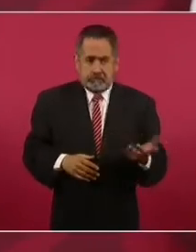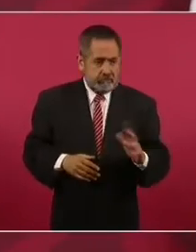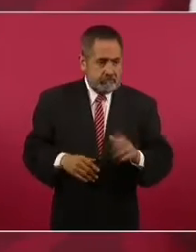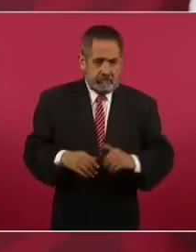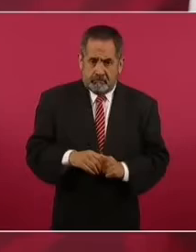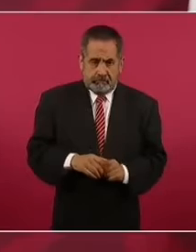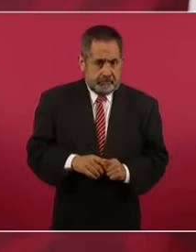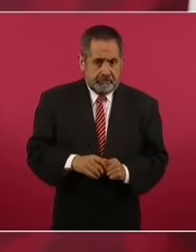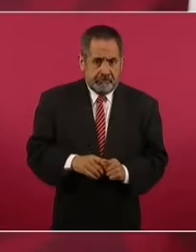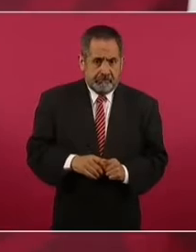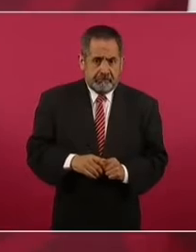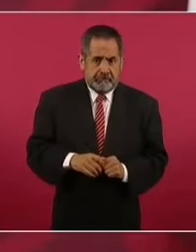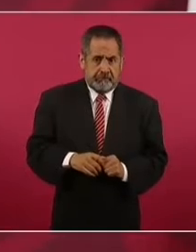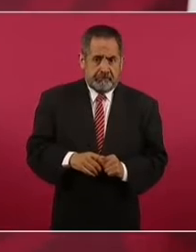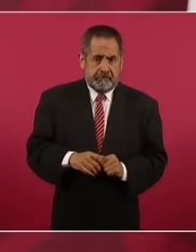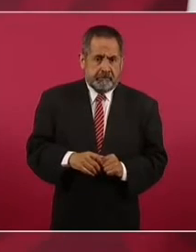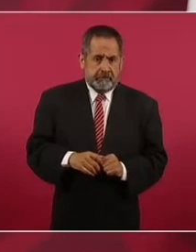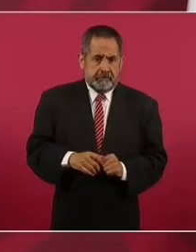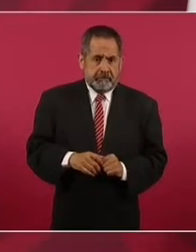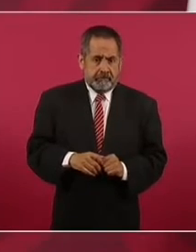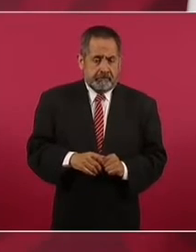y de manera